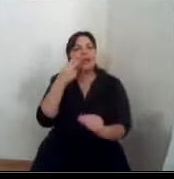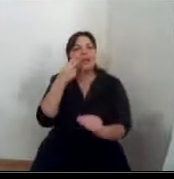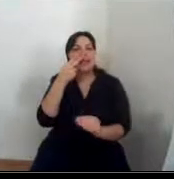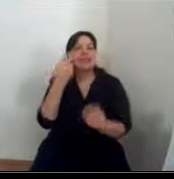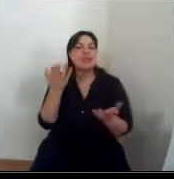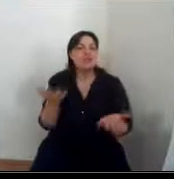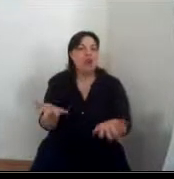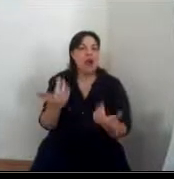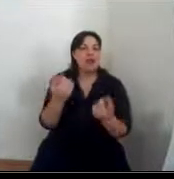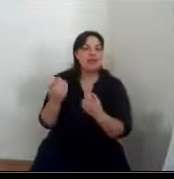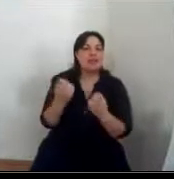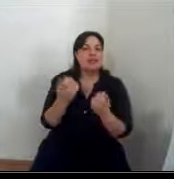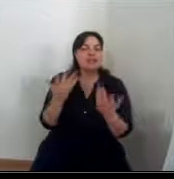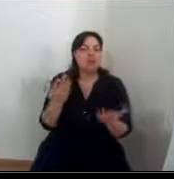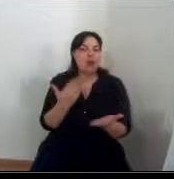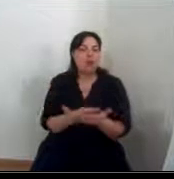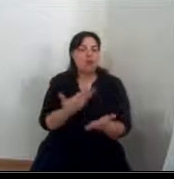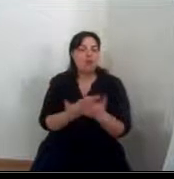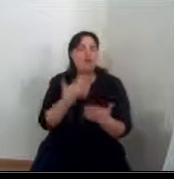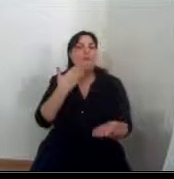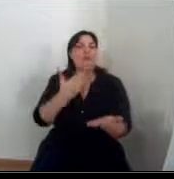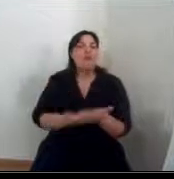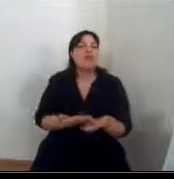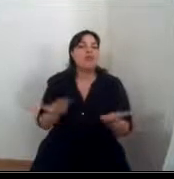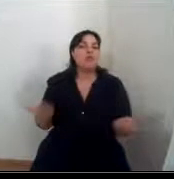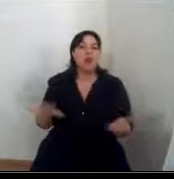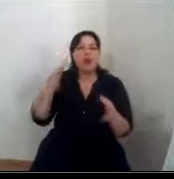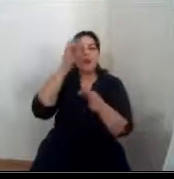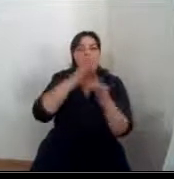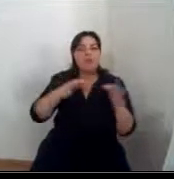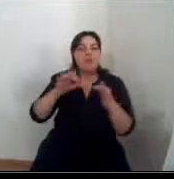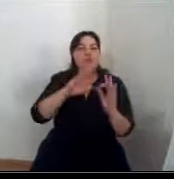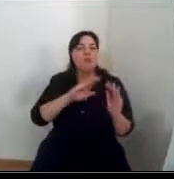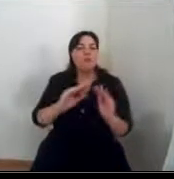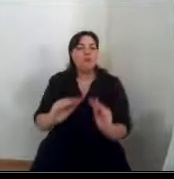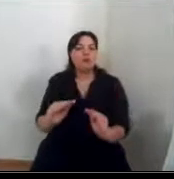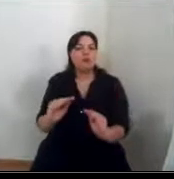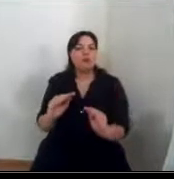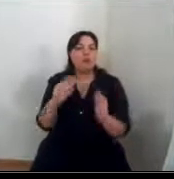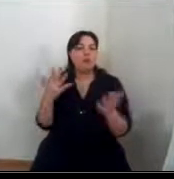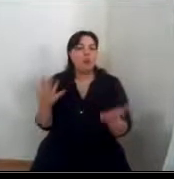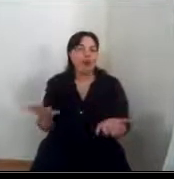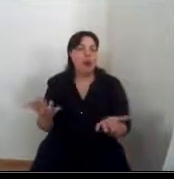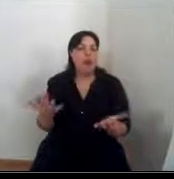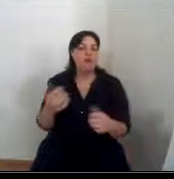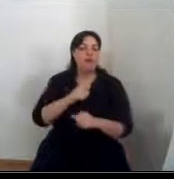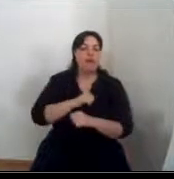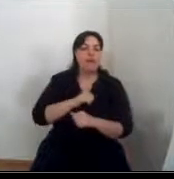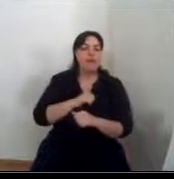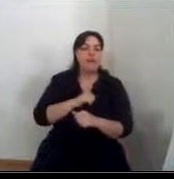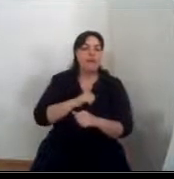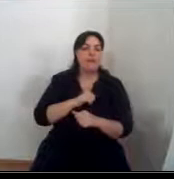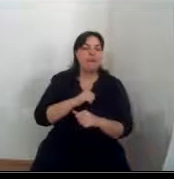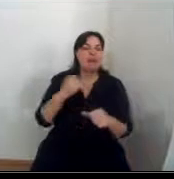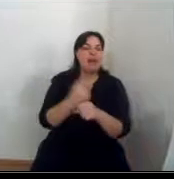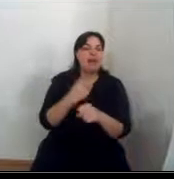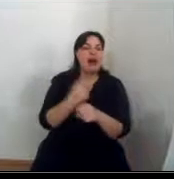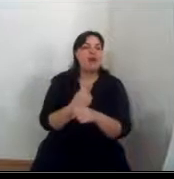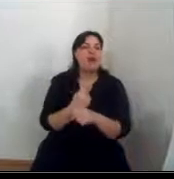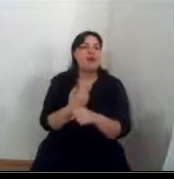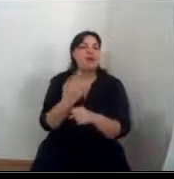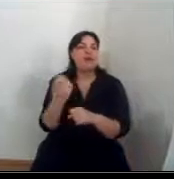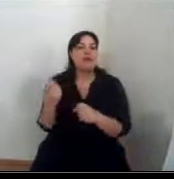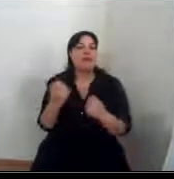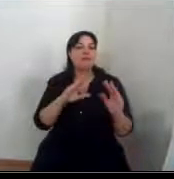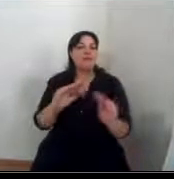necesitáis? ¿Qué cursos demandáis? En vuestra localidad, ¿cuáles son las demandas de empleo mayores y qué formación necesitáis?